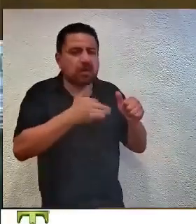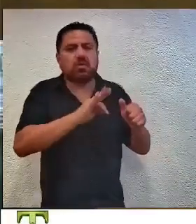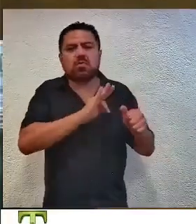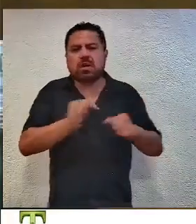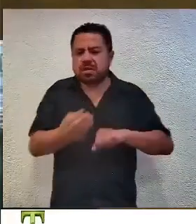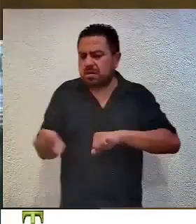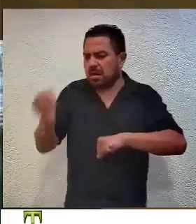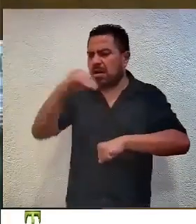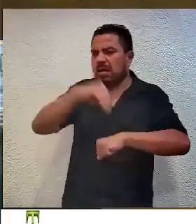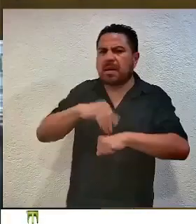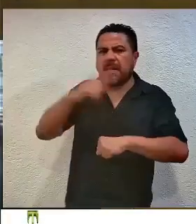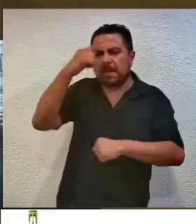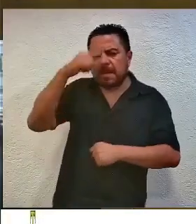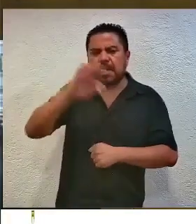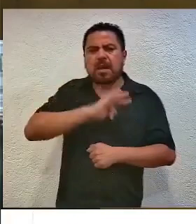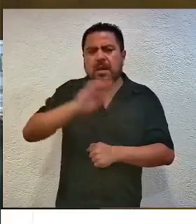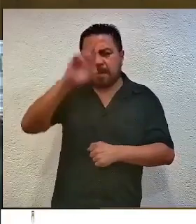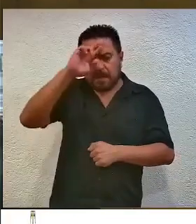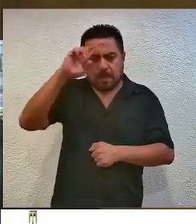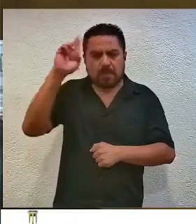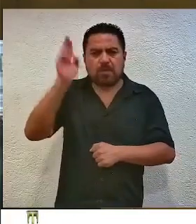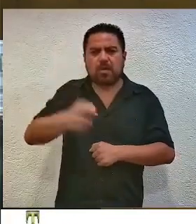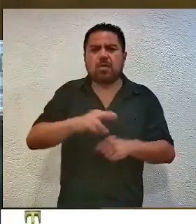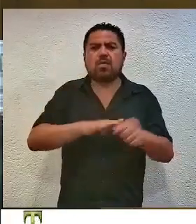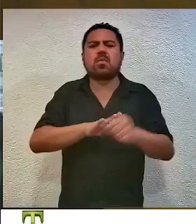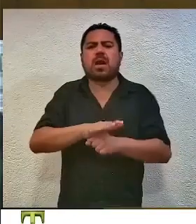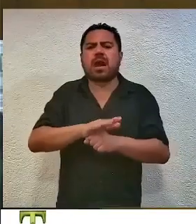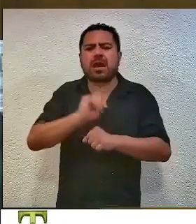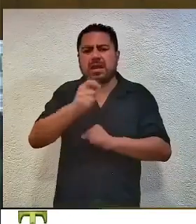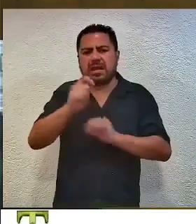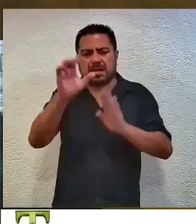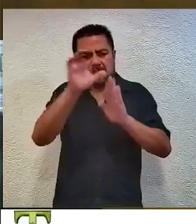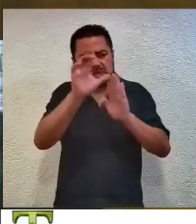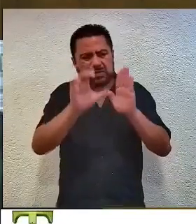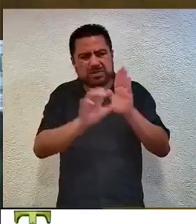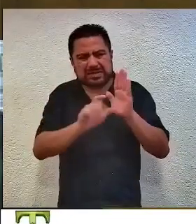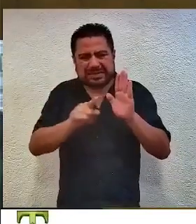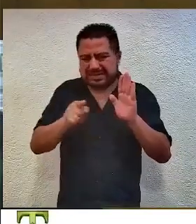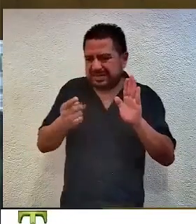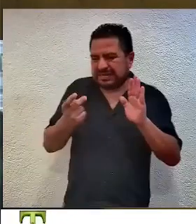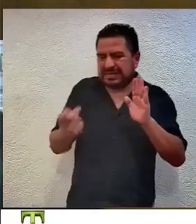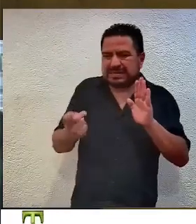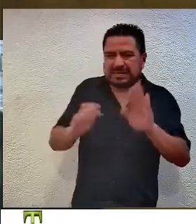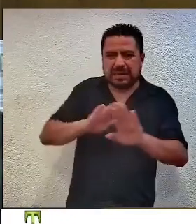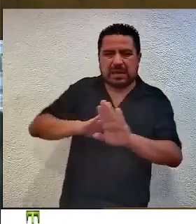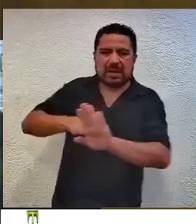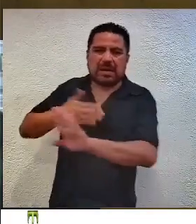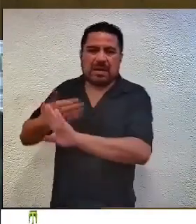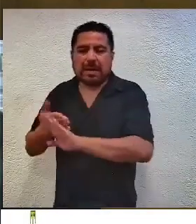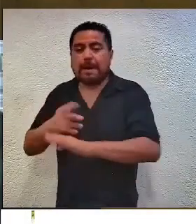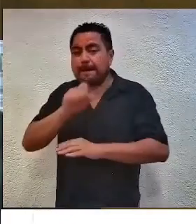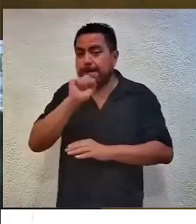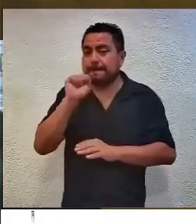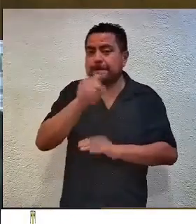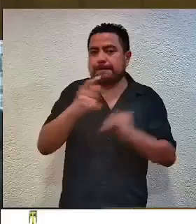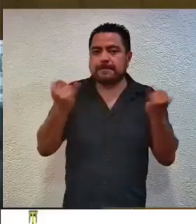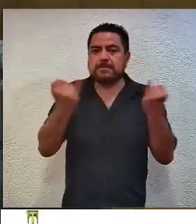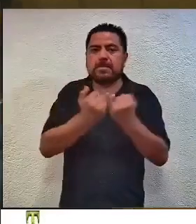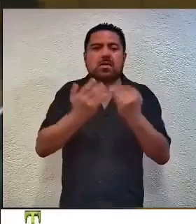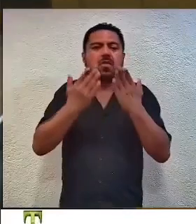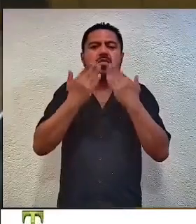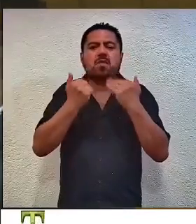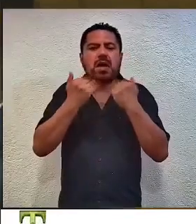medidas necesarias para prohibir o cesar cualquier acto constitutivo de este tipo de violencia. Incluso no